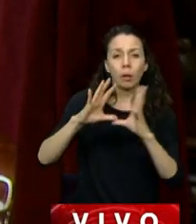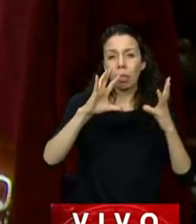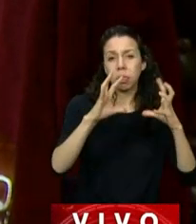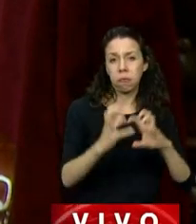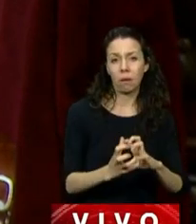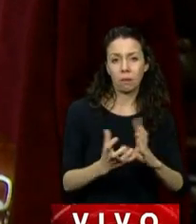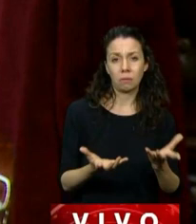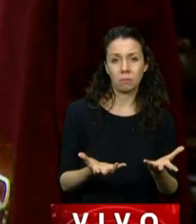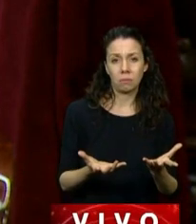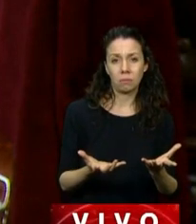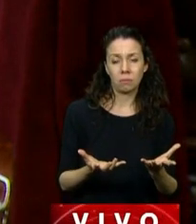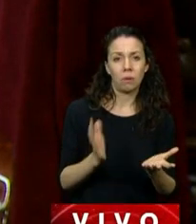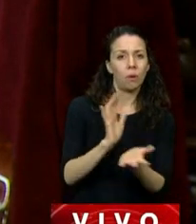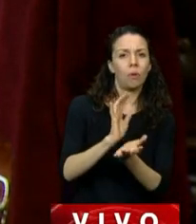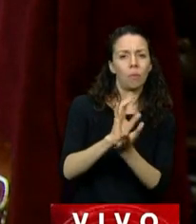regla liberado